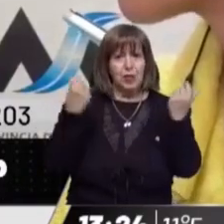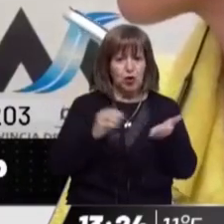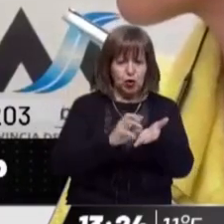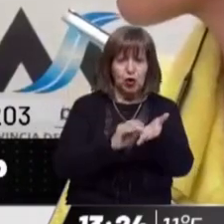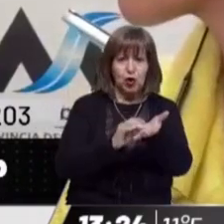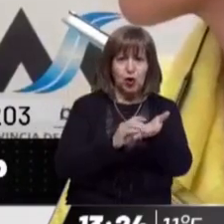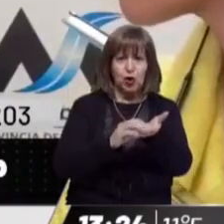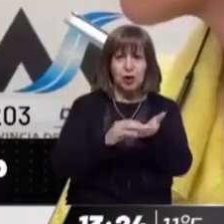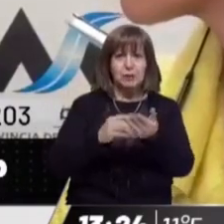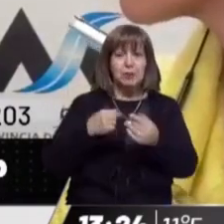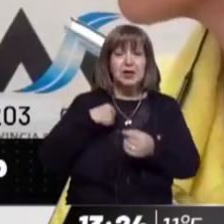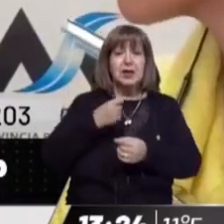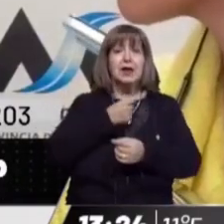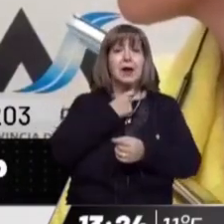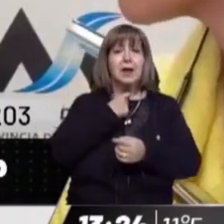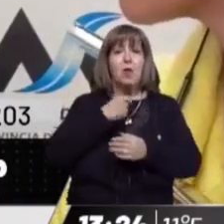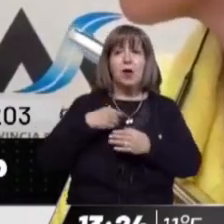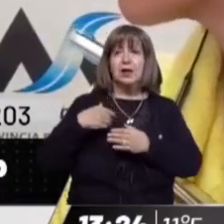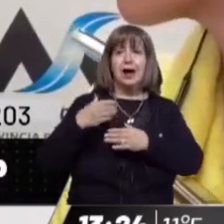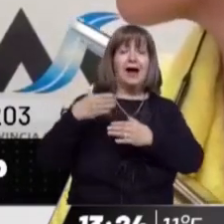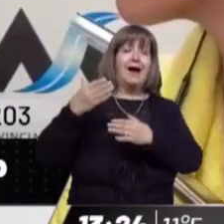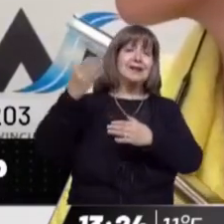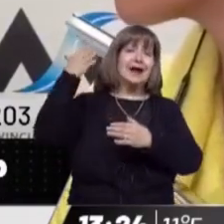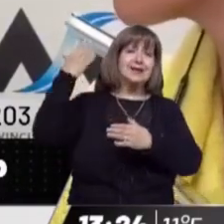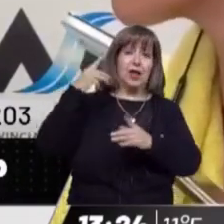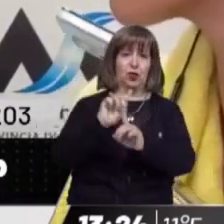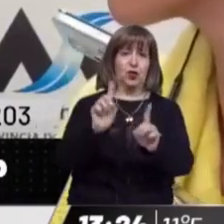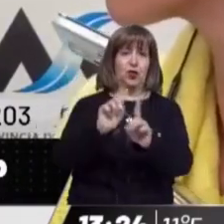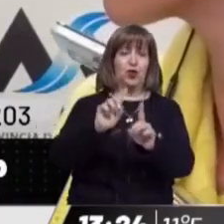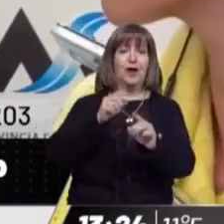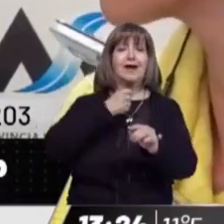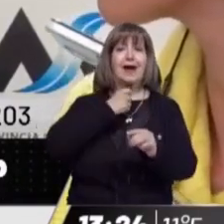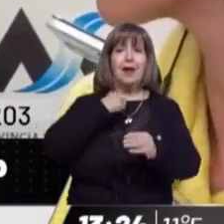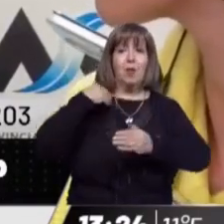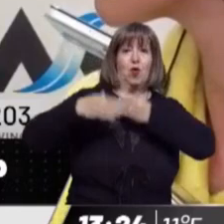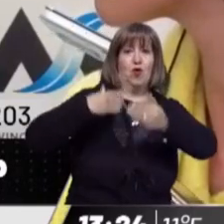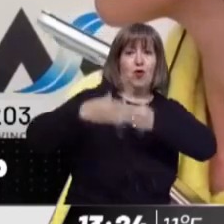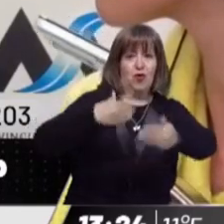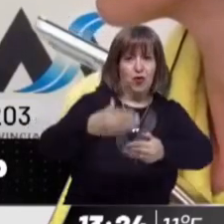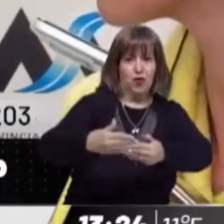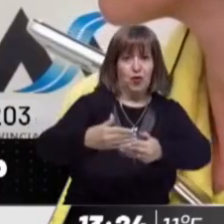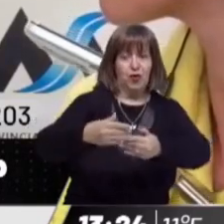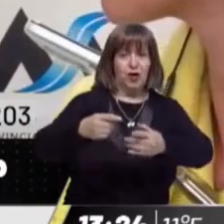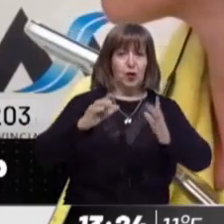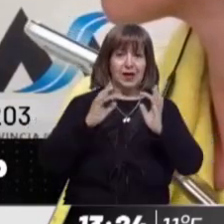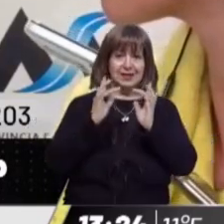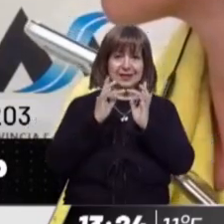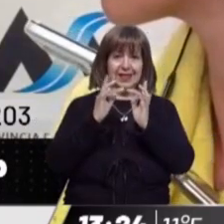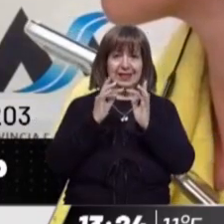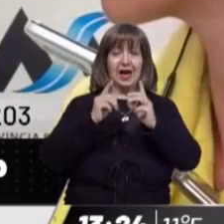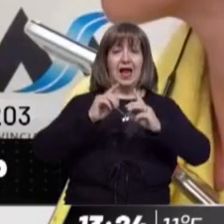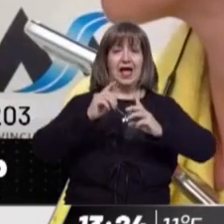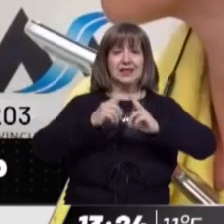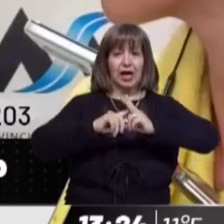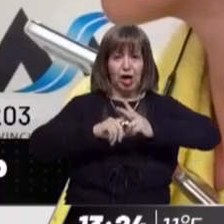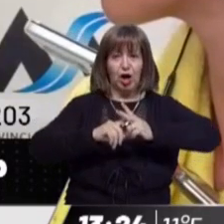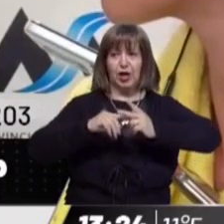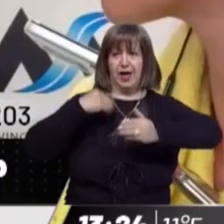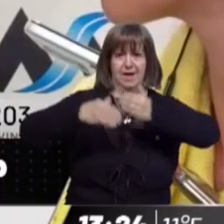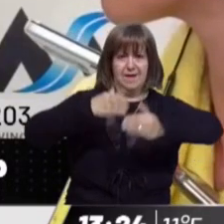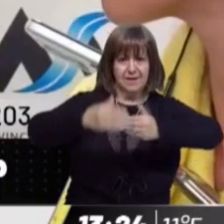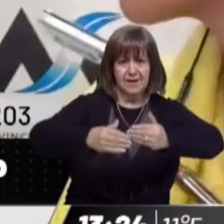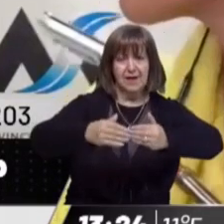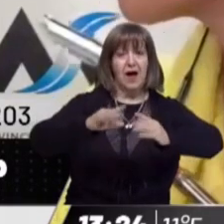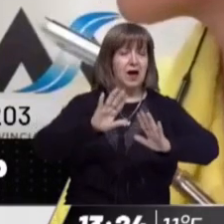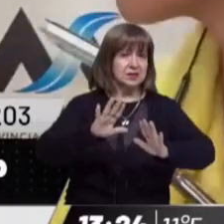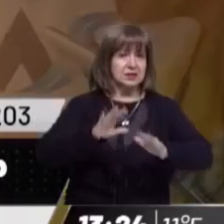se queda atrasada en el tiempo. De manera tal que nosotros hemos